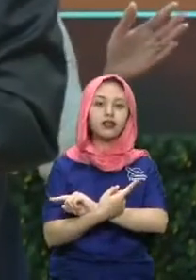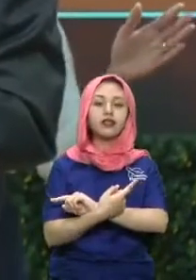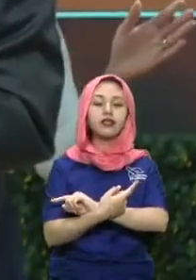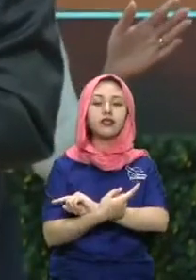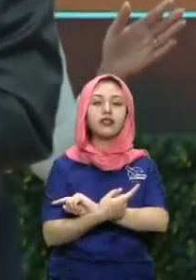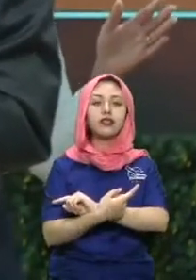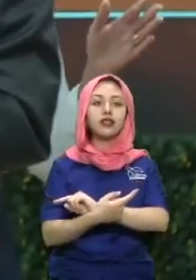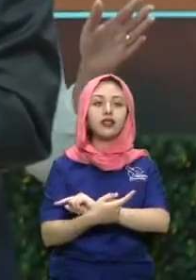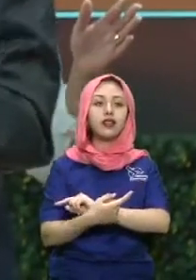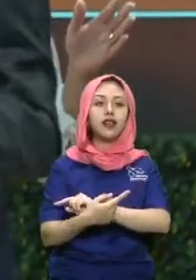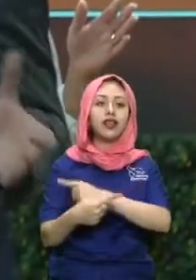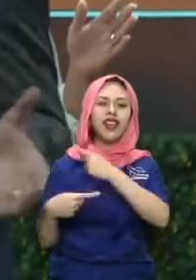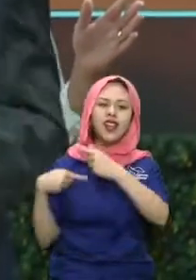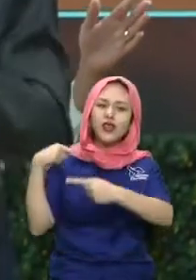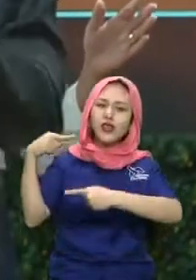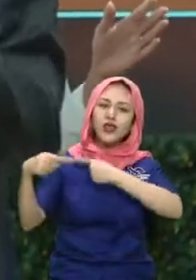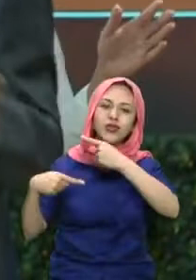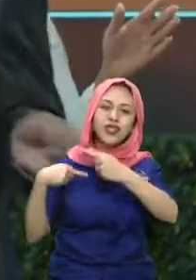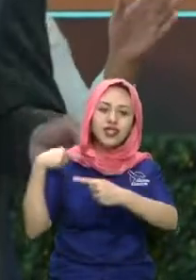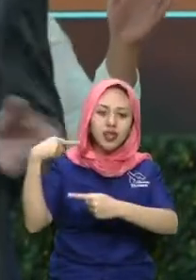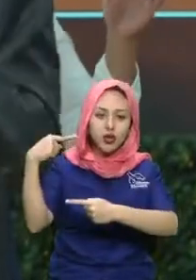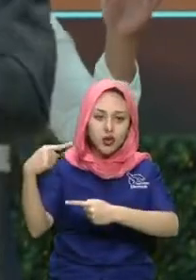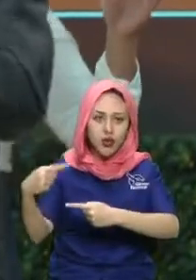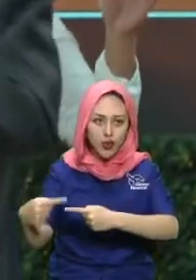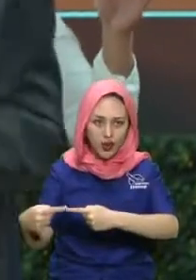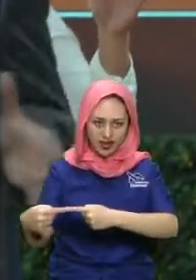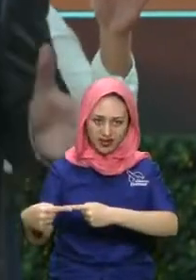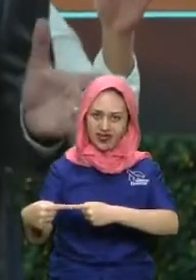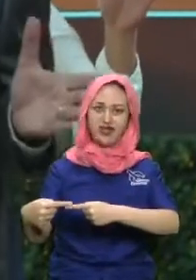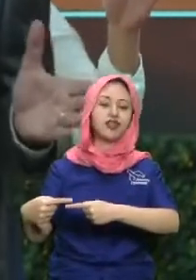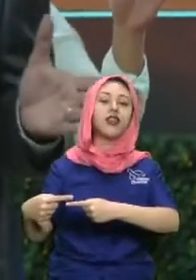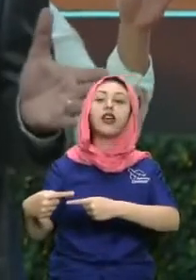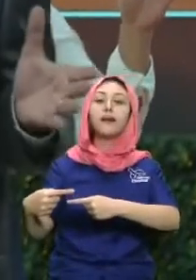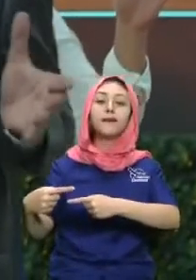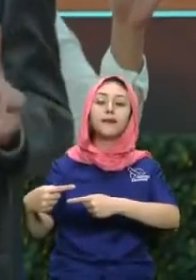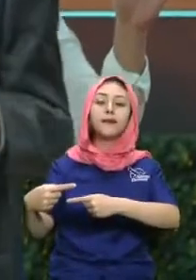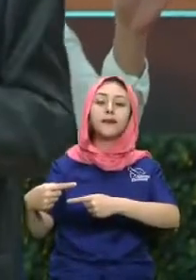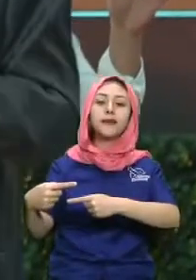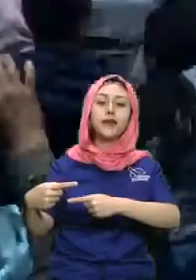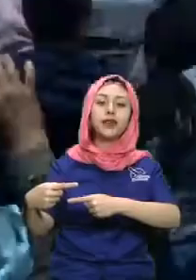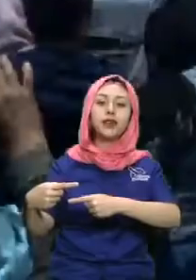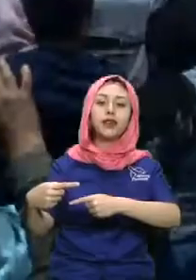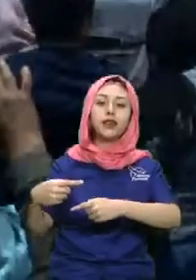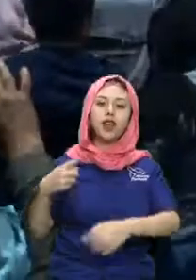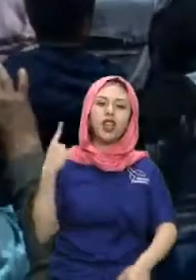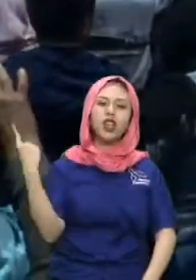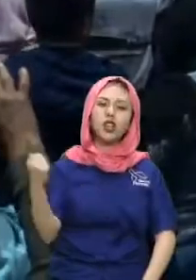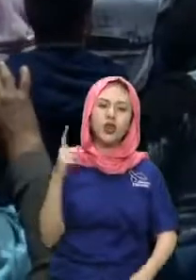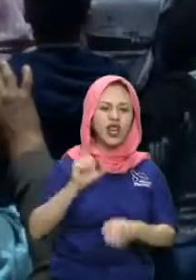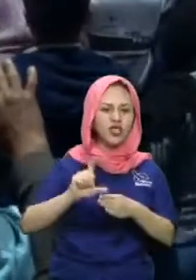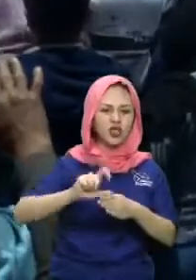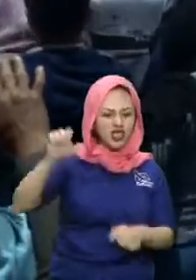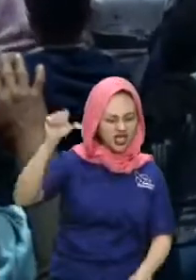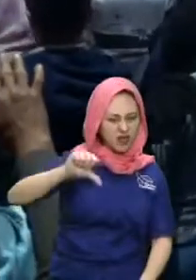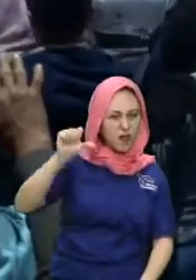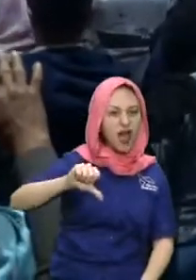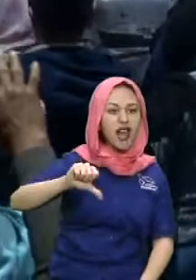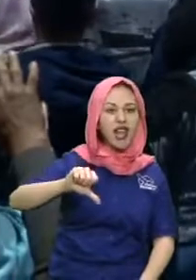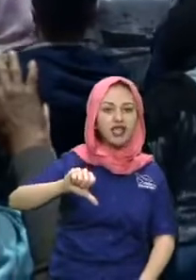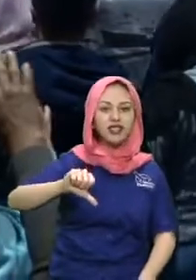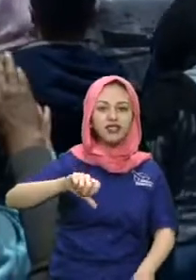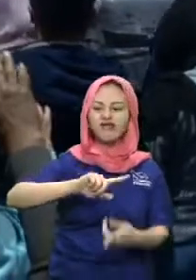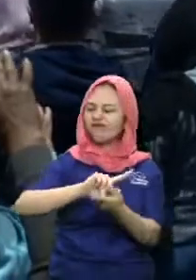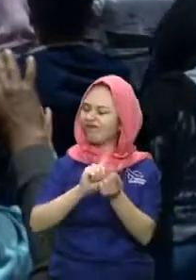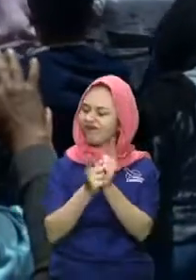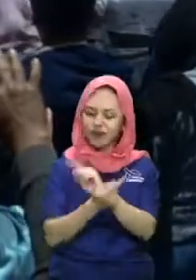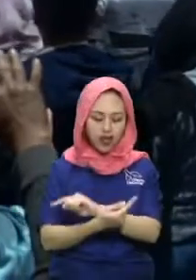nacimiento venga a ser el rescate de la vana manera de vivir, el que se les abran los ojos para